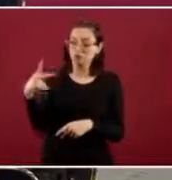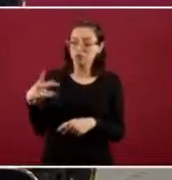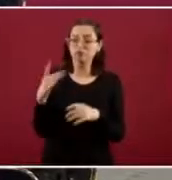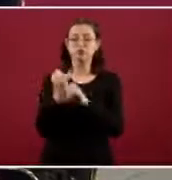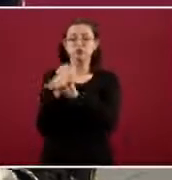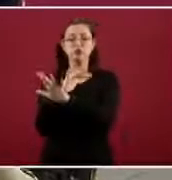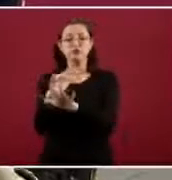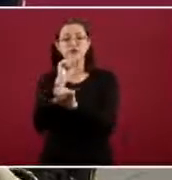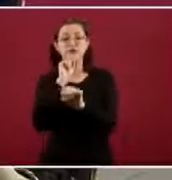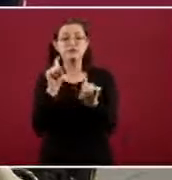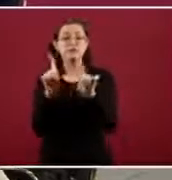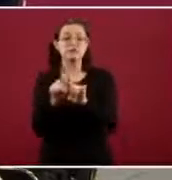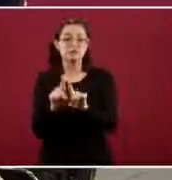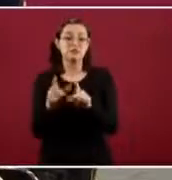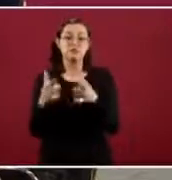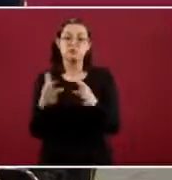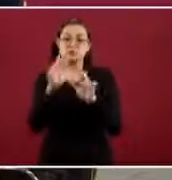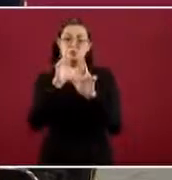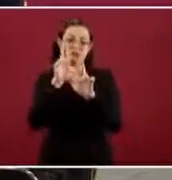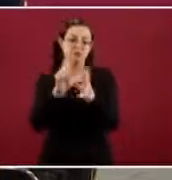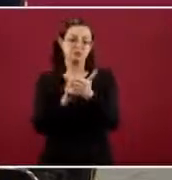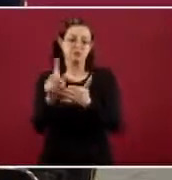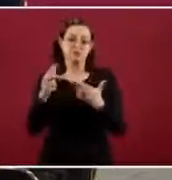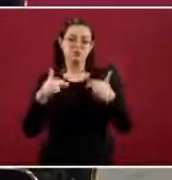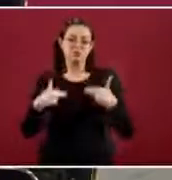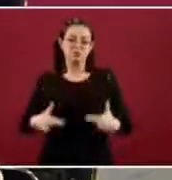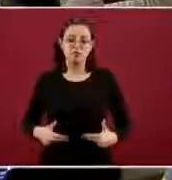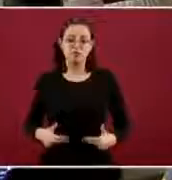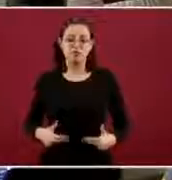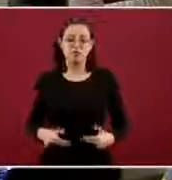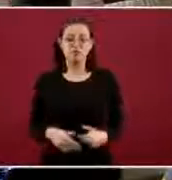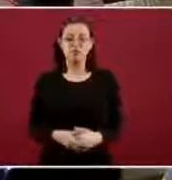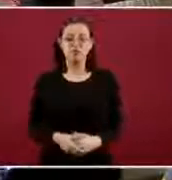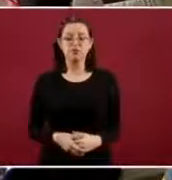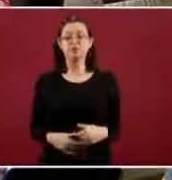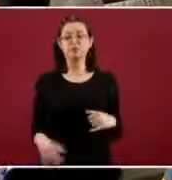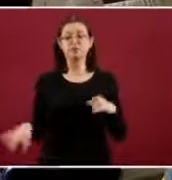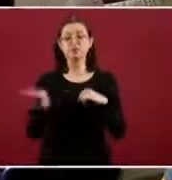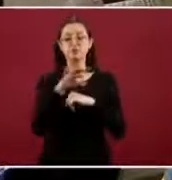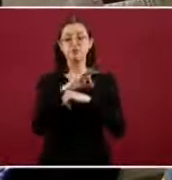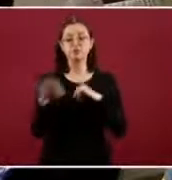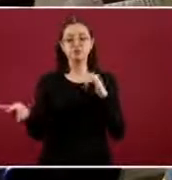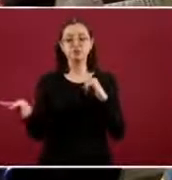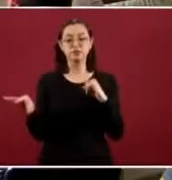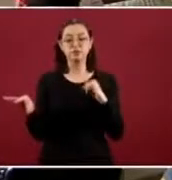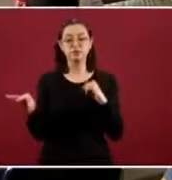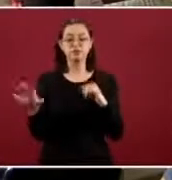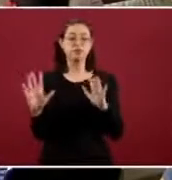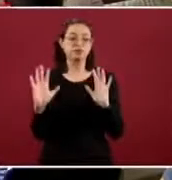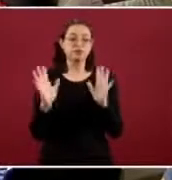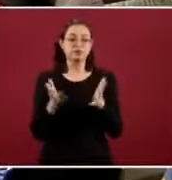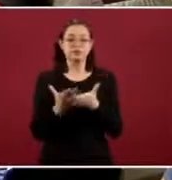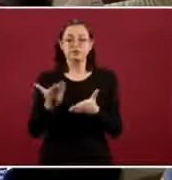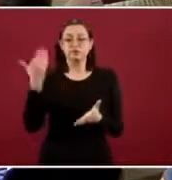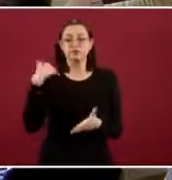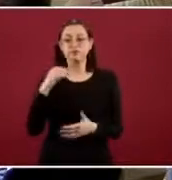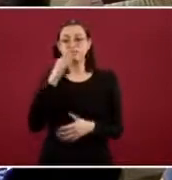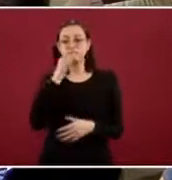y, por supuesto, en pleno respeto a los derechos humanos. Y bueno, pues finalmente, lo que ya decíamos desde el